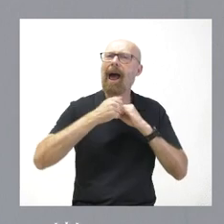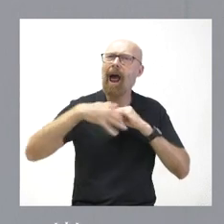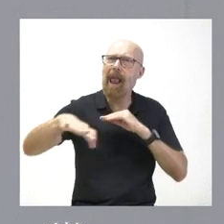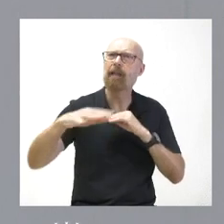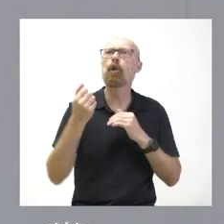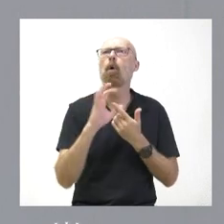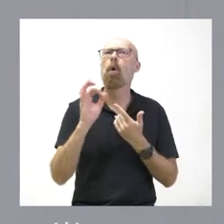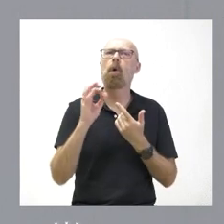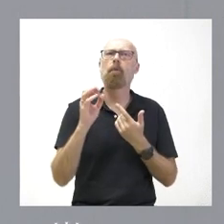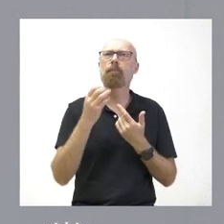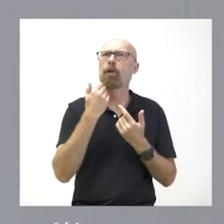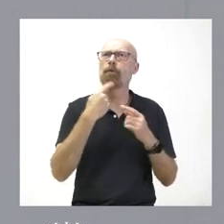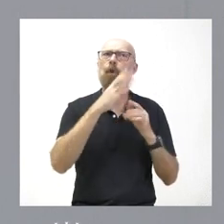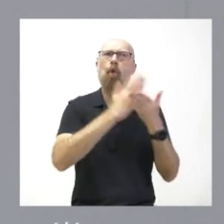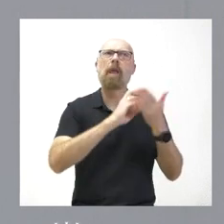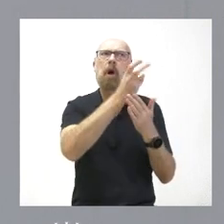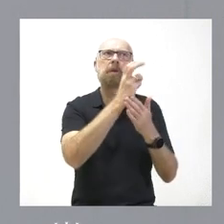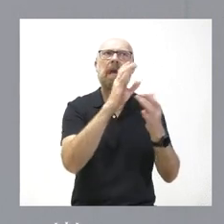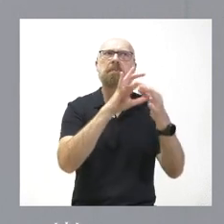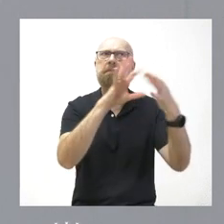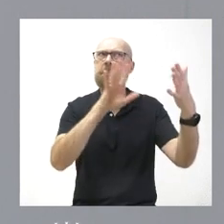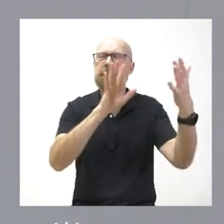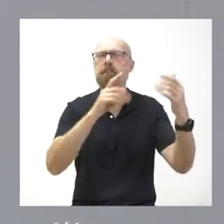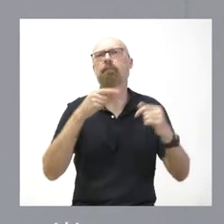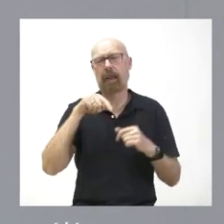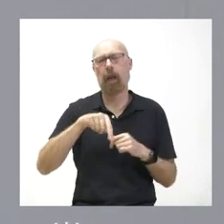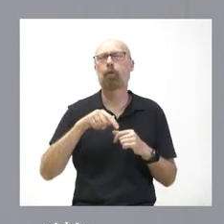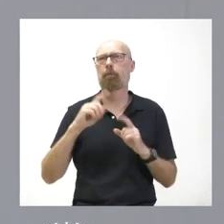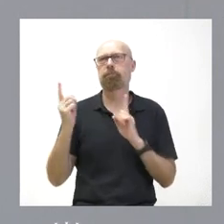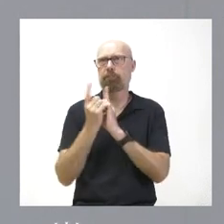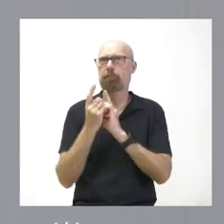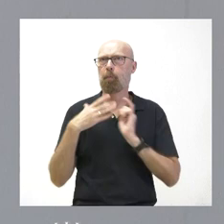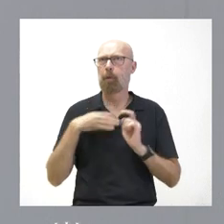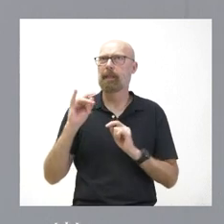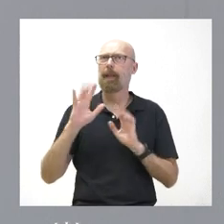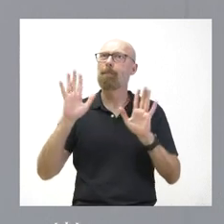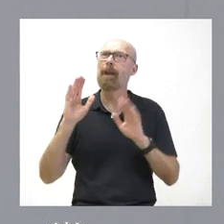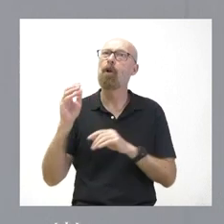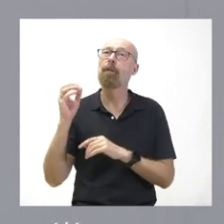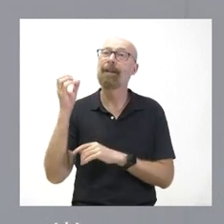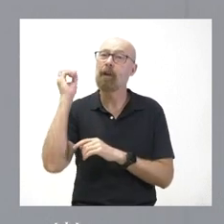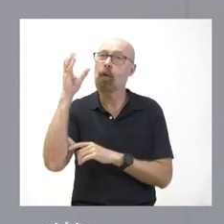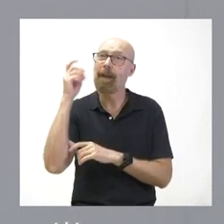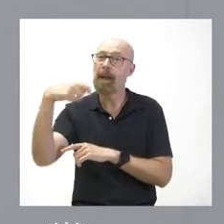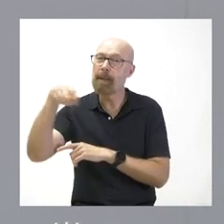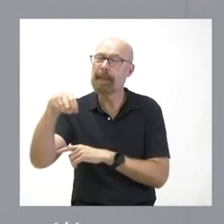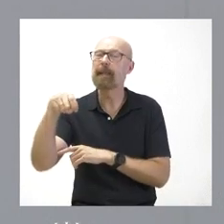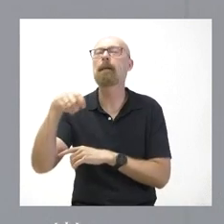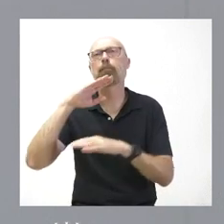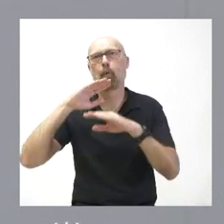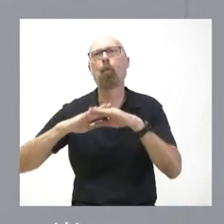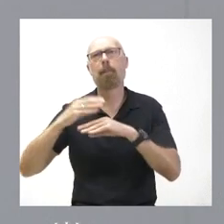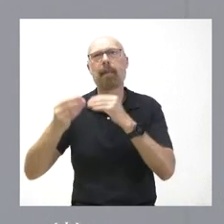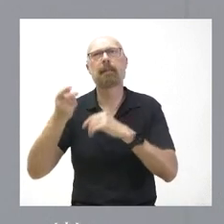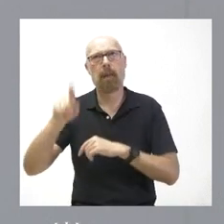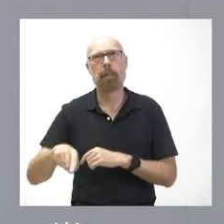natural no quita en modo alguno para la obligación de tener que celebrar esa conferencia de presidentes y para la insistencia que hacemos una vez más y lo